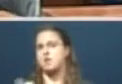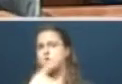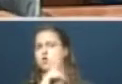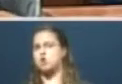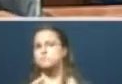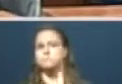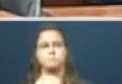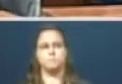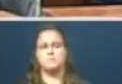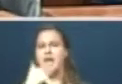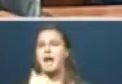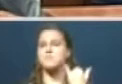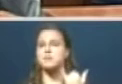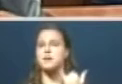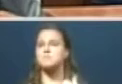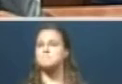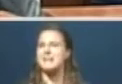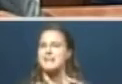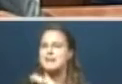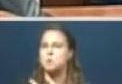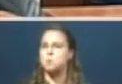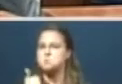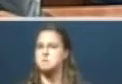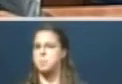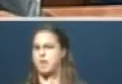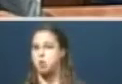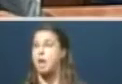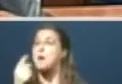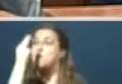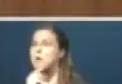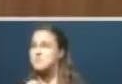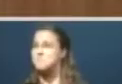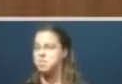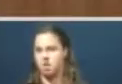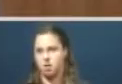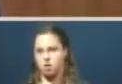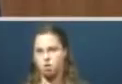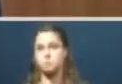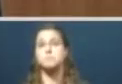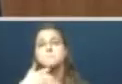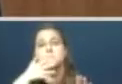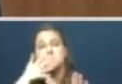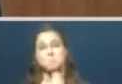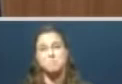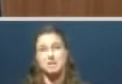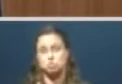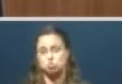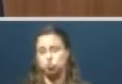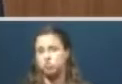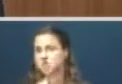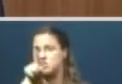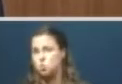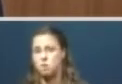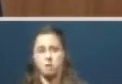incapaz de aportar los recursos adicionales que nos fueron prometidos y sobre todo insuficiente para financiar los grandes